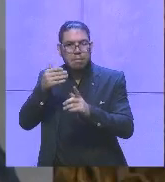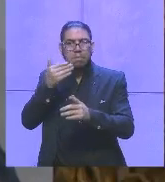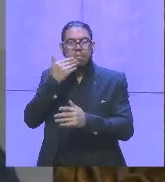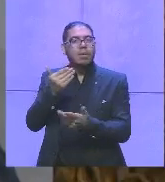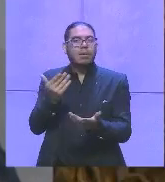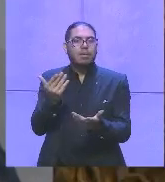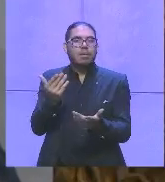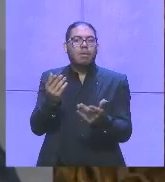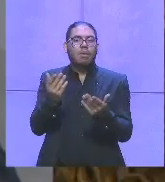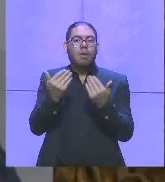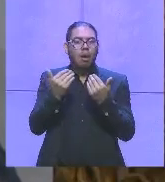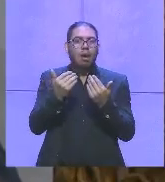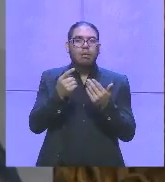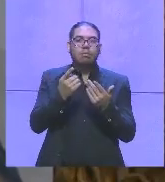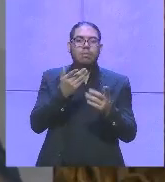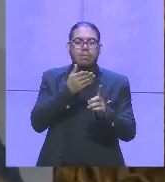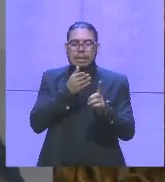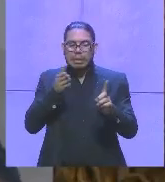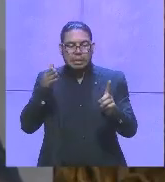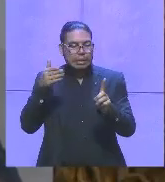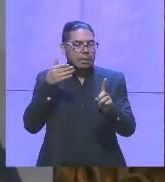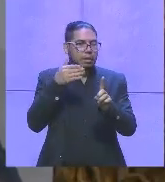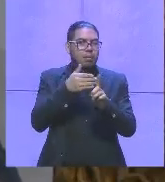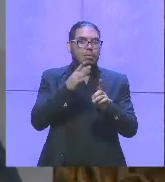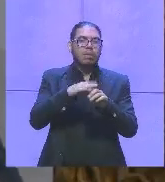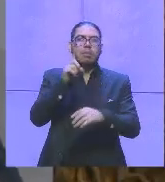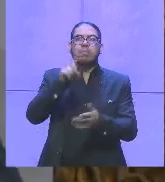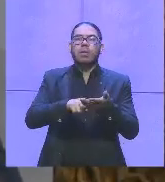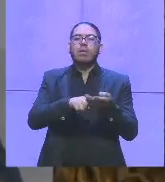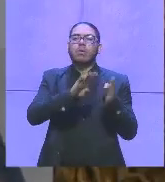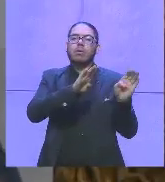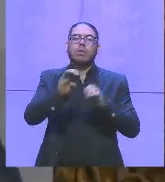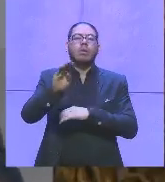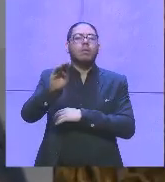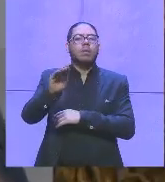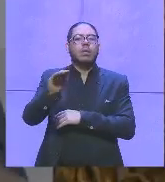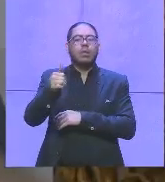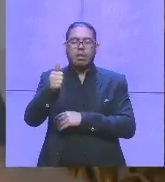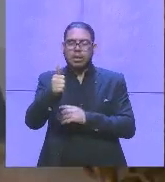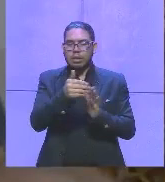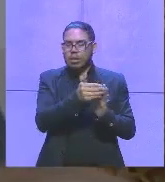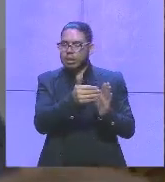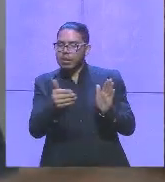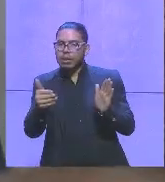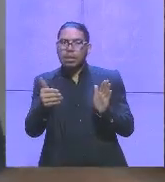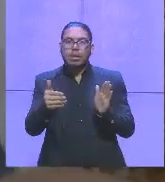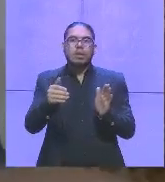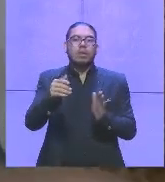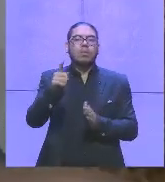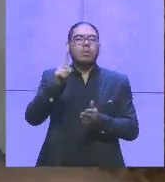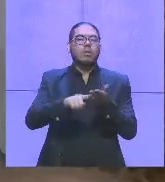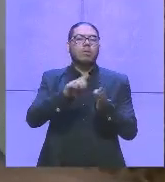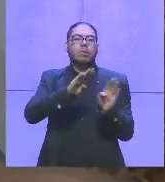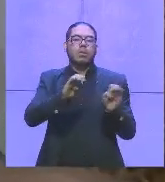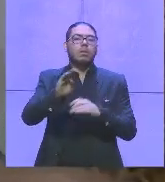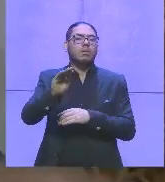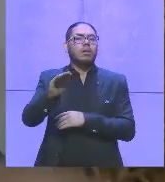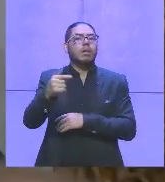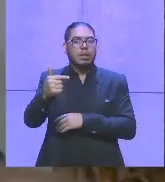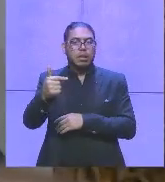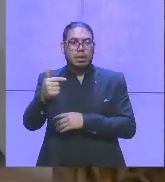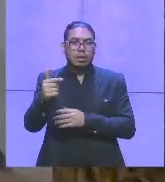nuestras instituciones democráticas, de 1996 al 97, donde arranca formalmente la